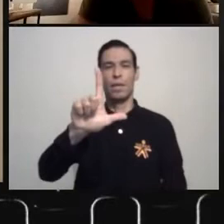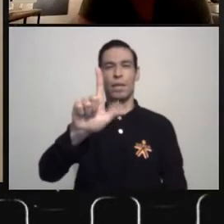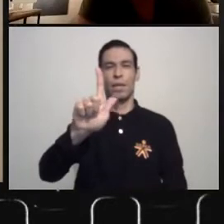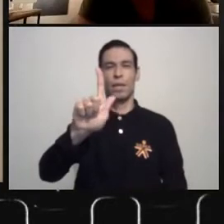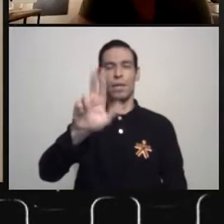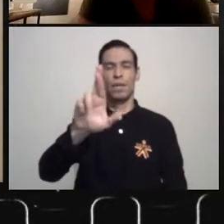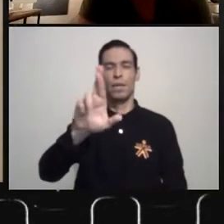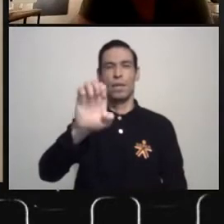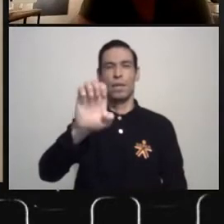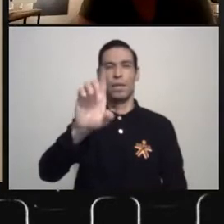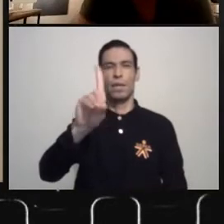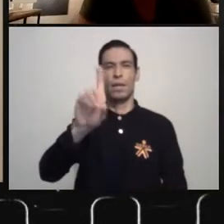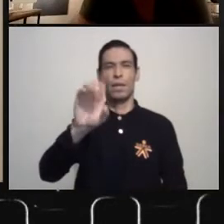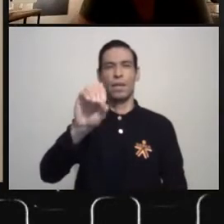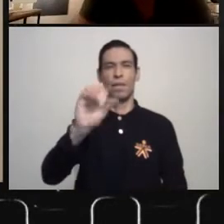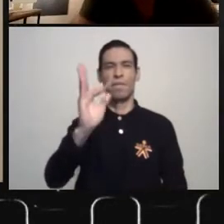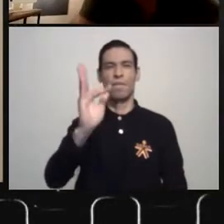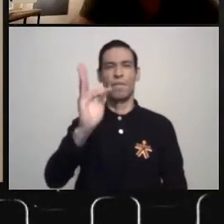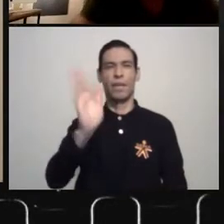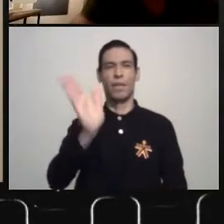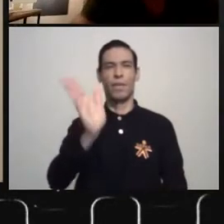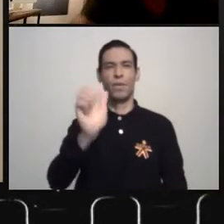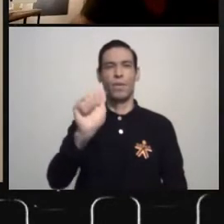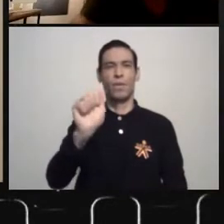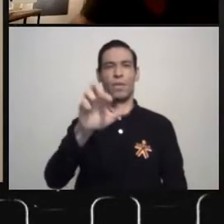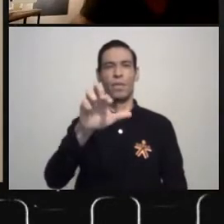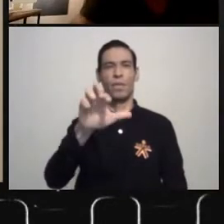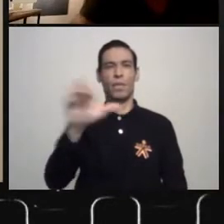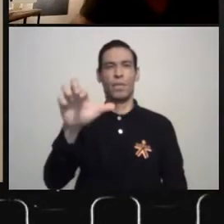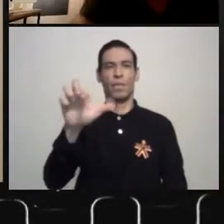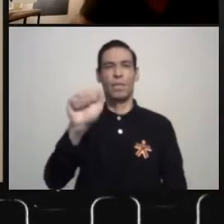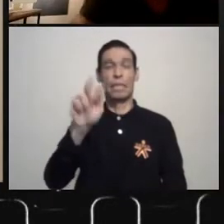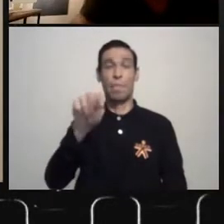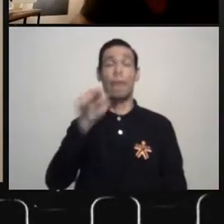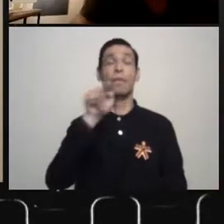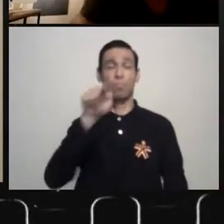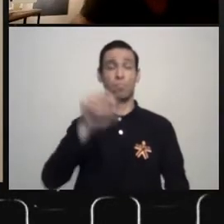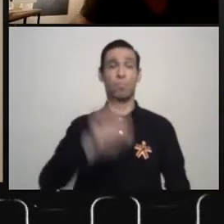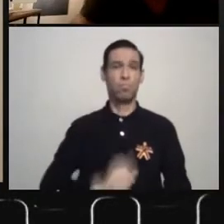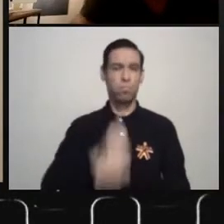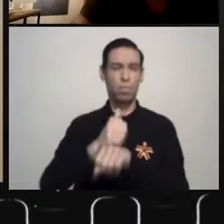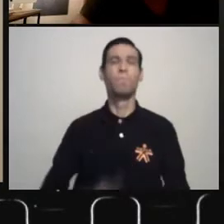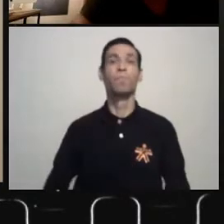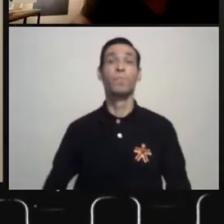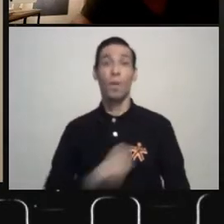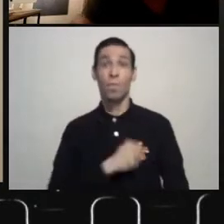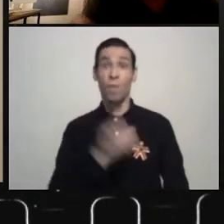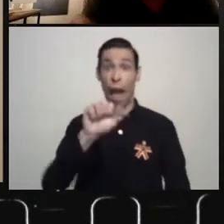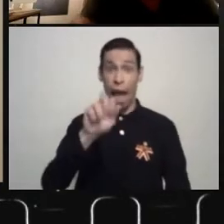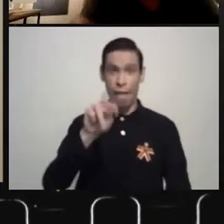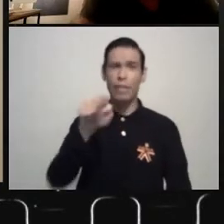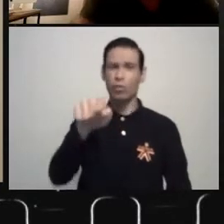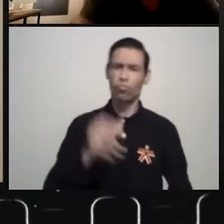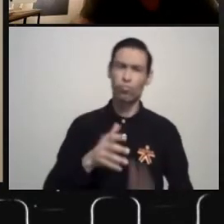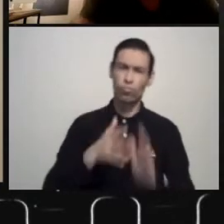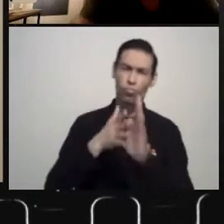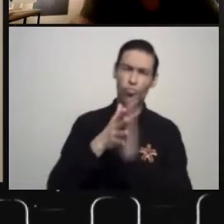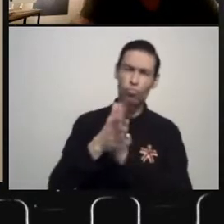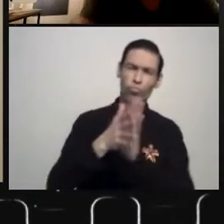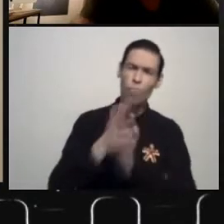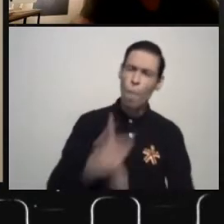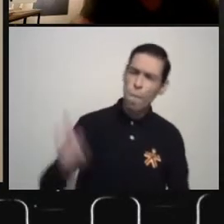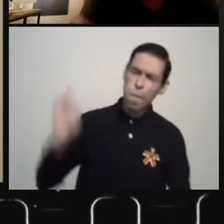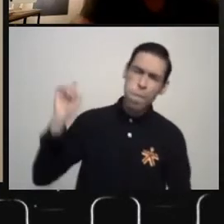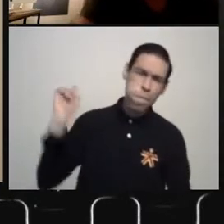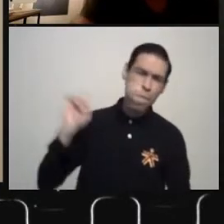la televisión y del cine colombiano. Bueno, Andrés, cuéntanos un poquito sobre tu trayectoria. ¿Cómo una persona